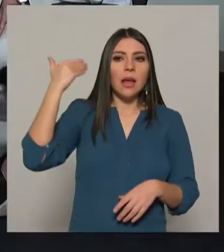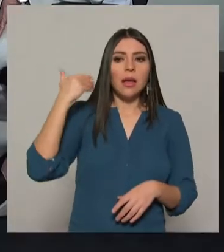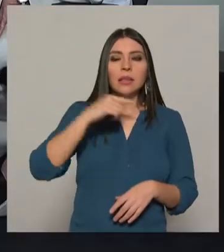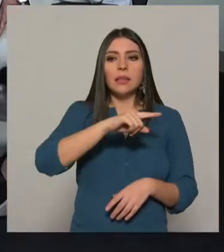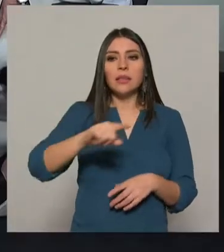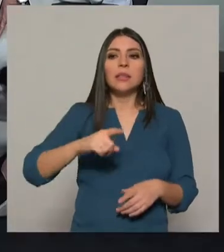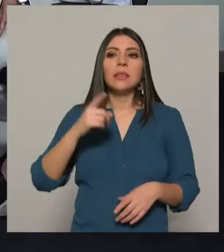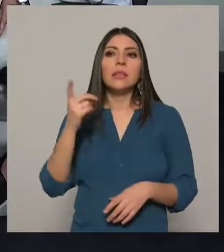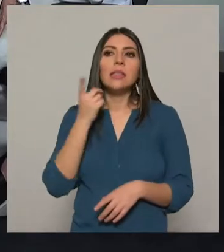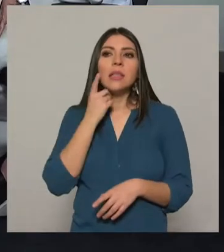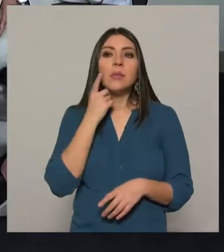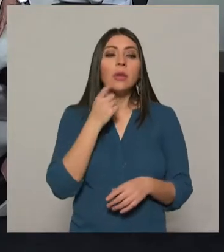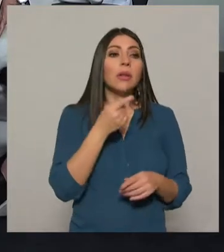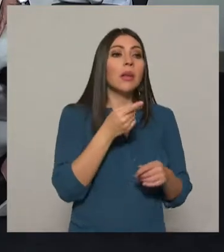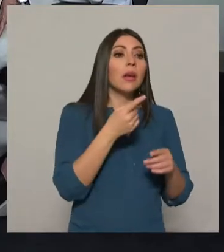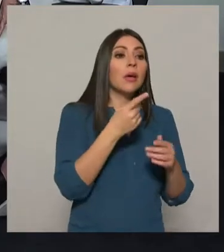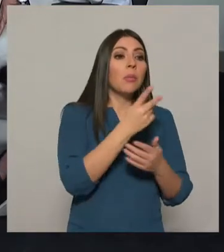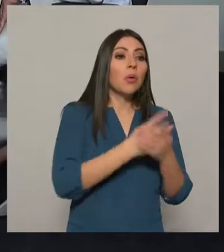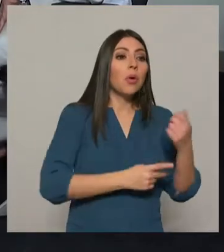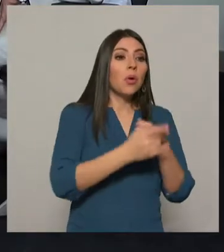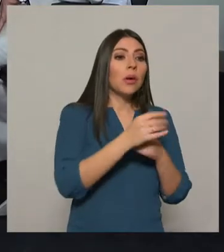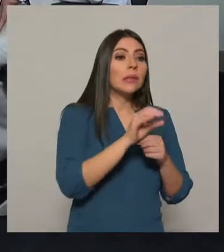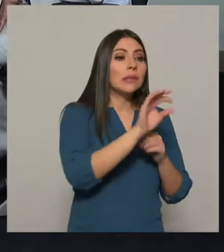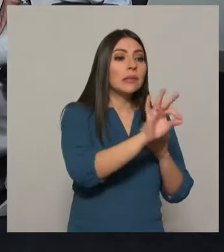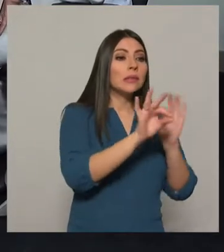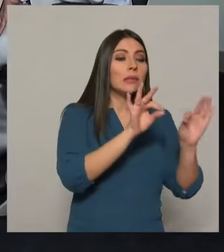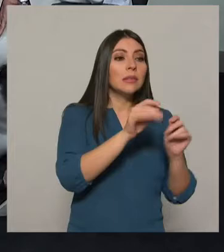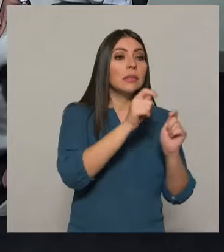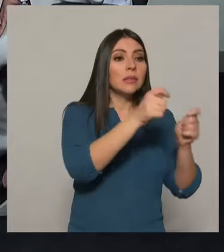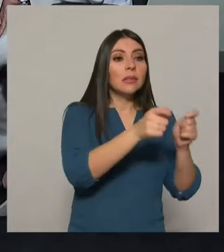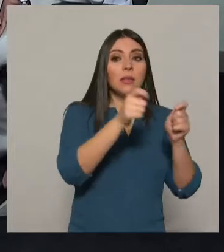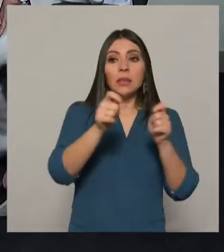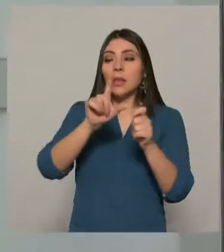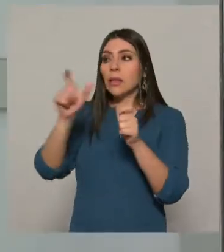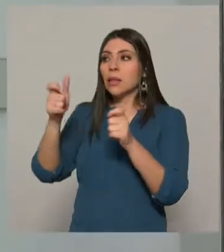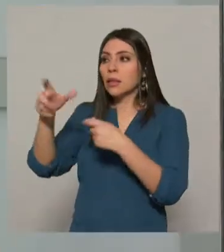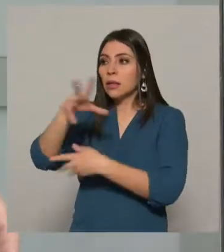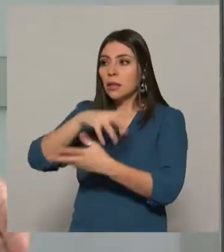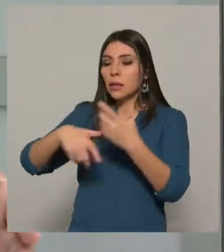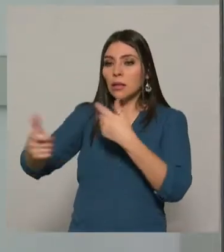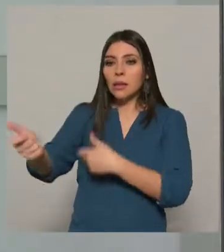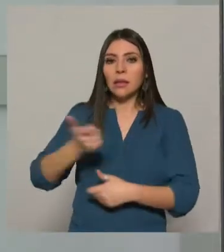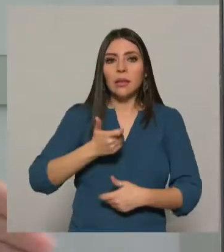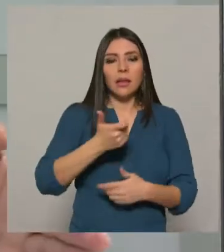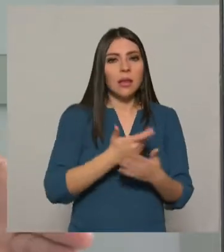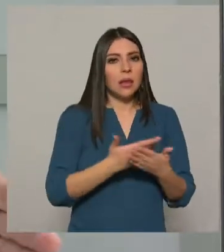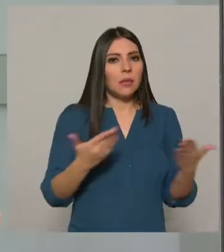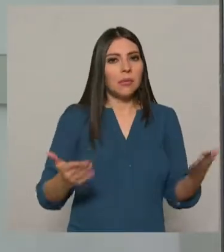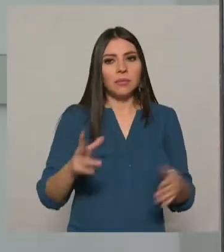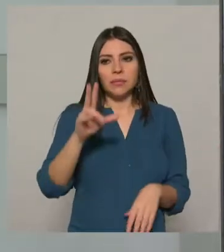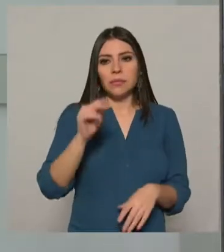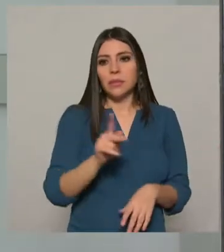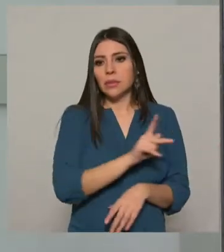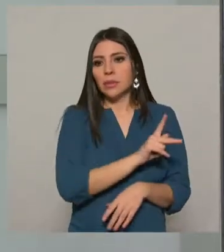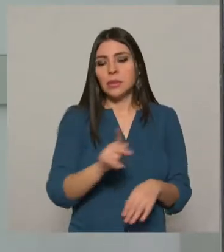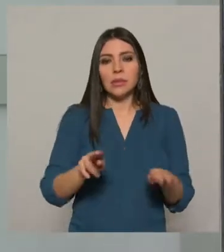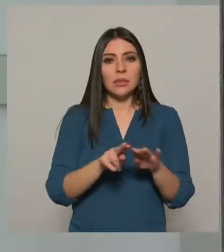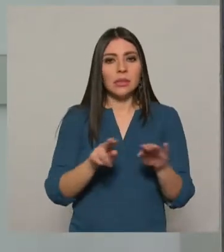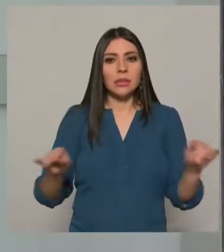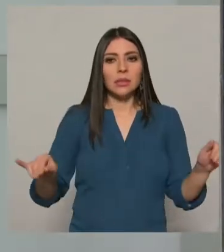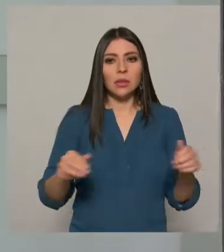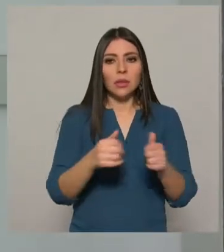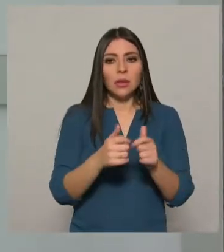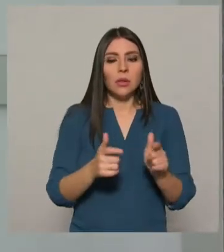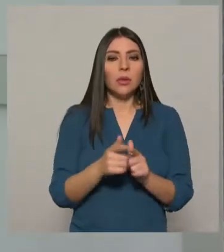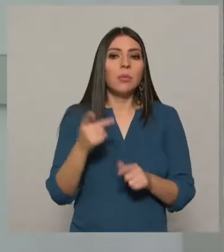proyectos específicos y a cambio recibían recursos de carácter económico. Hoy en día debo de señalar que ninguna de las fracciones parlamentarias